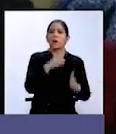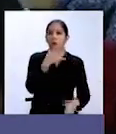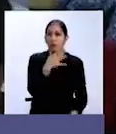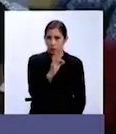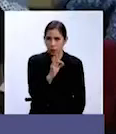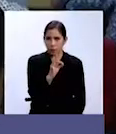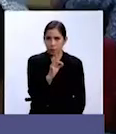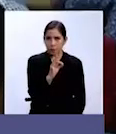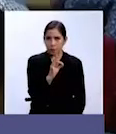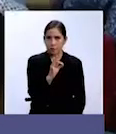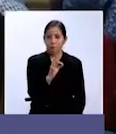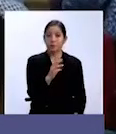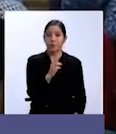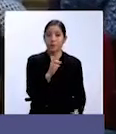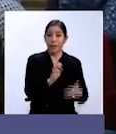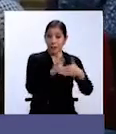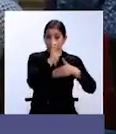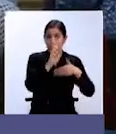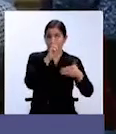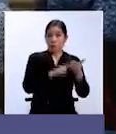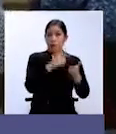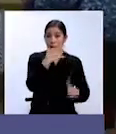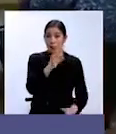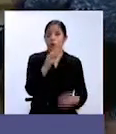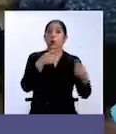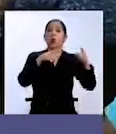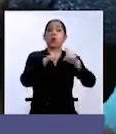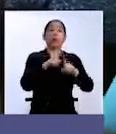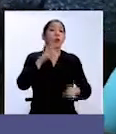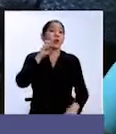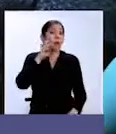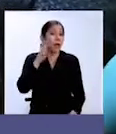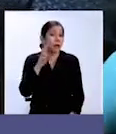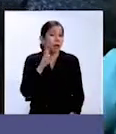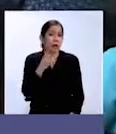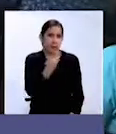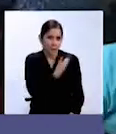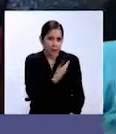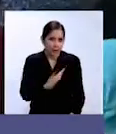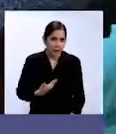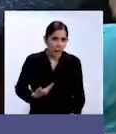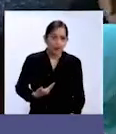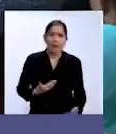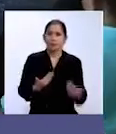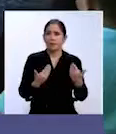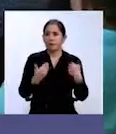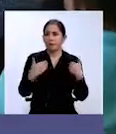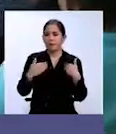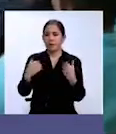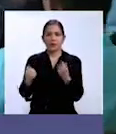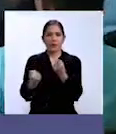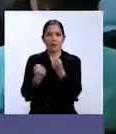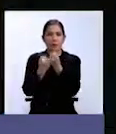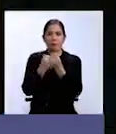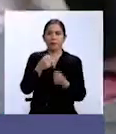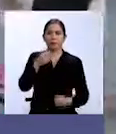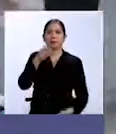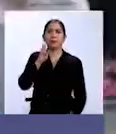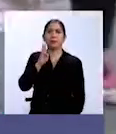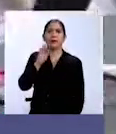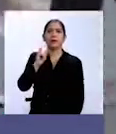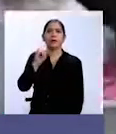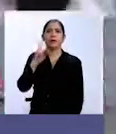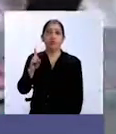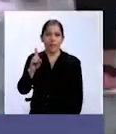Estadística, durante el gobierno del compañero Evo Morales Ayma, con el apoyo valiosísimo del Banco Interamericano de